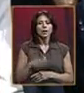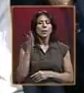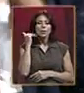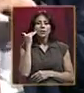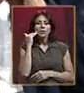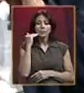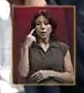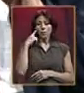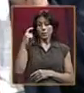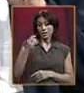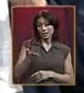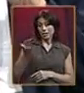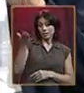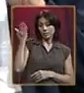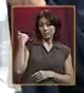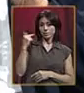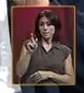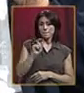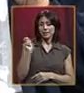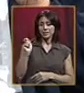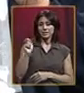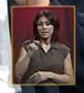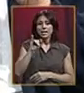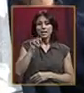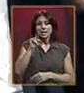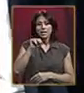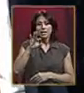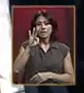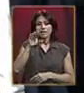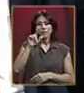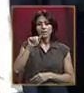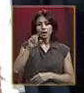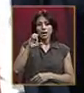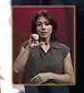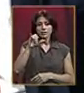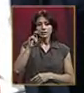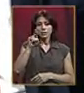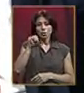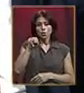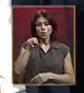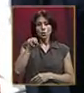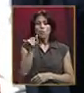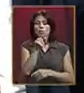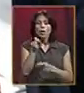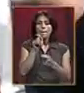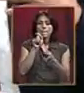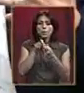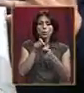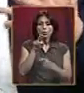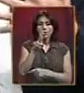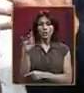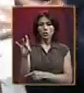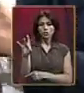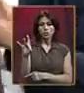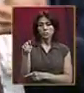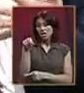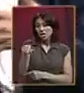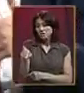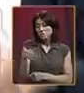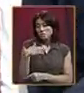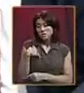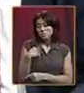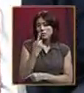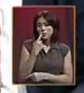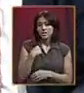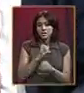Que el mes pasado la inflación fue de 0.28. A mí, ¿y eso qué? Eso no me dice nada, ni me afecta